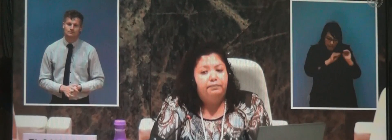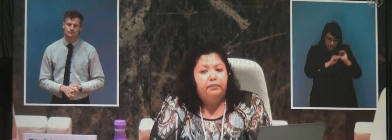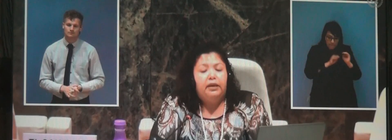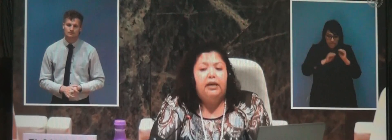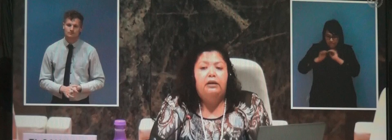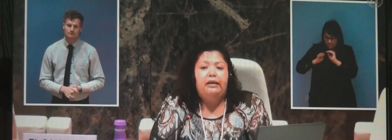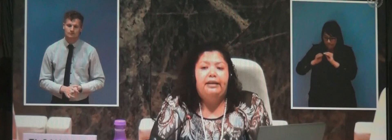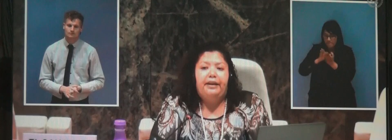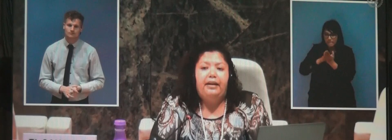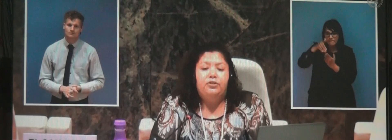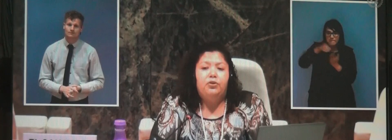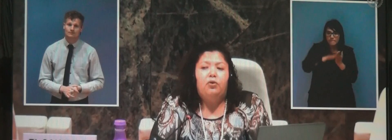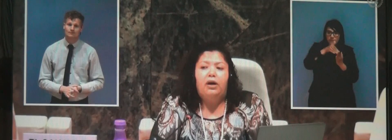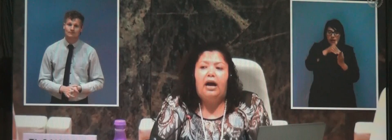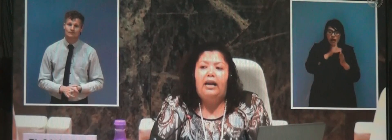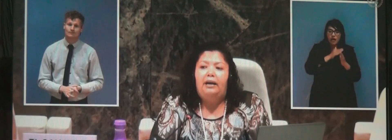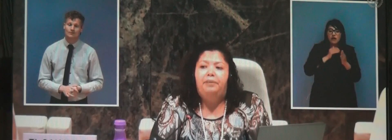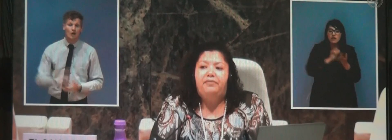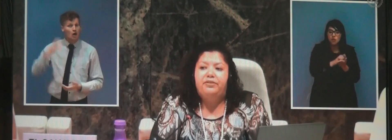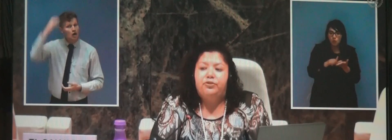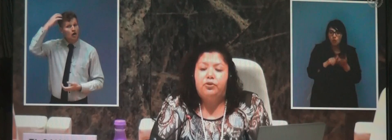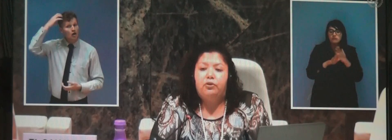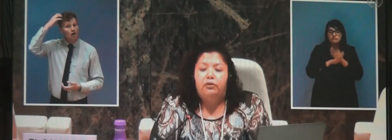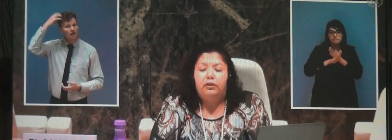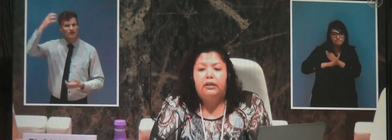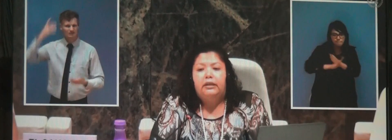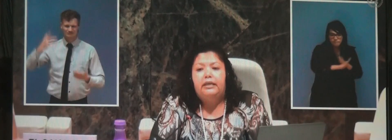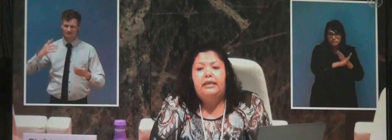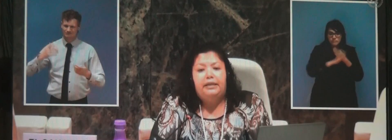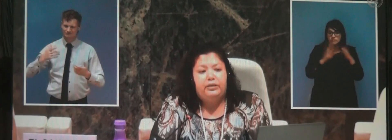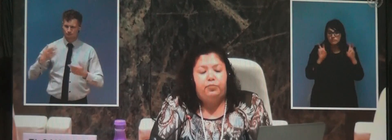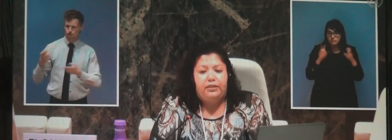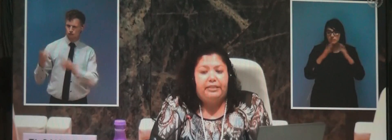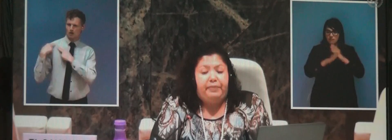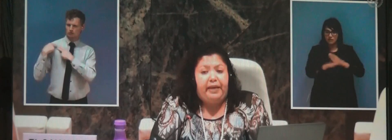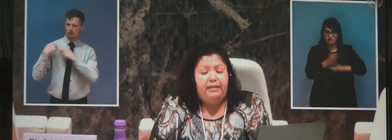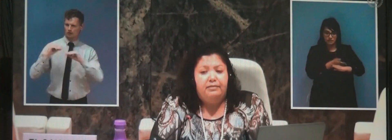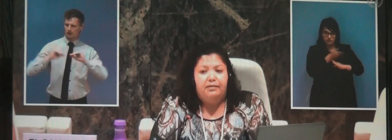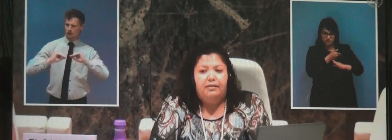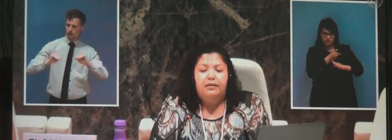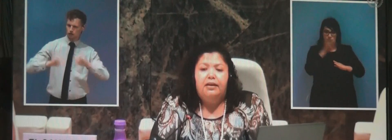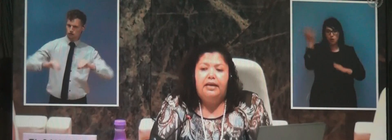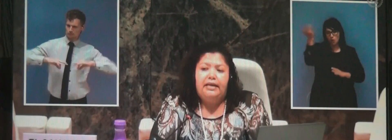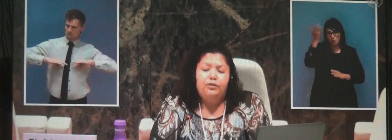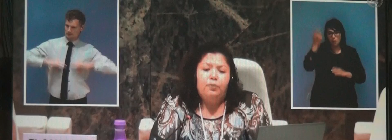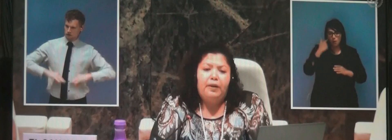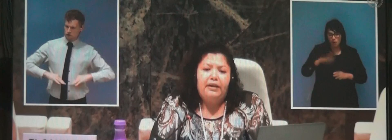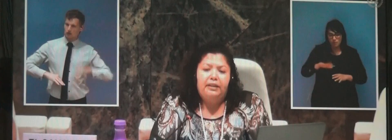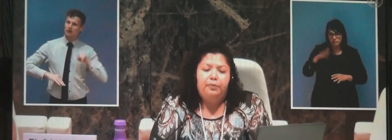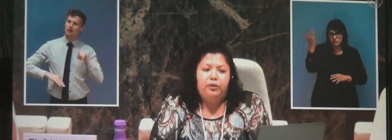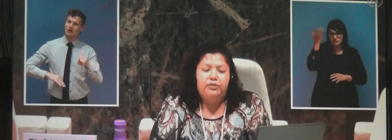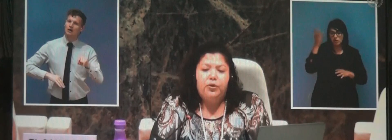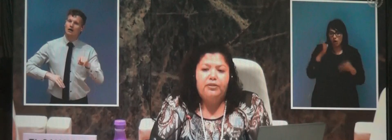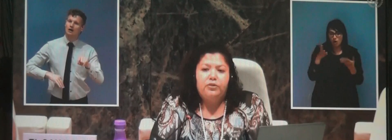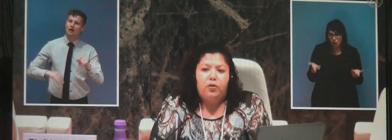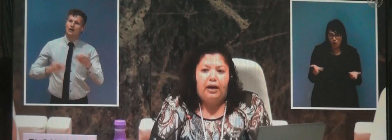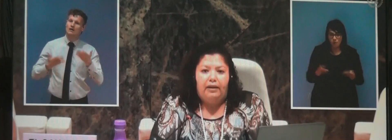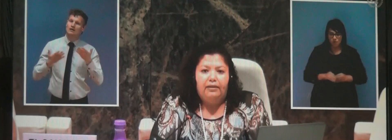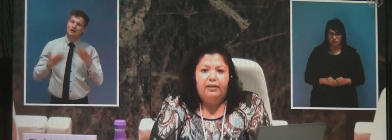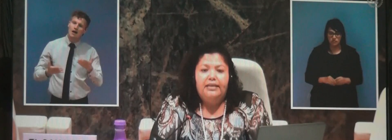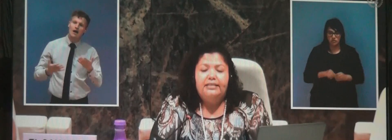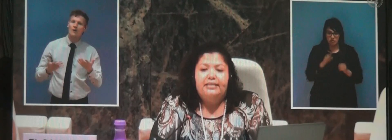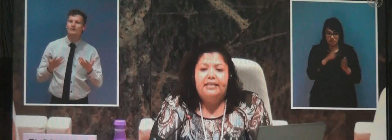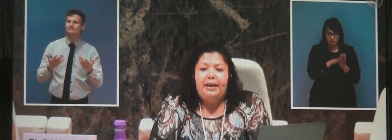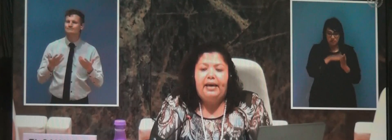escolar en relación a la prevención y respuesta a emergencias. En estos planes de protección